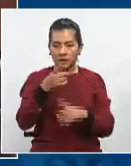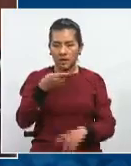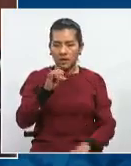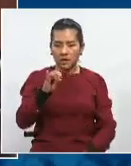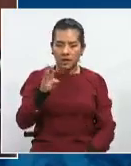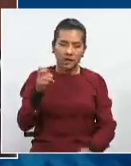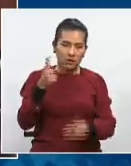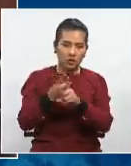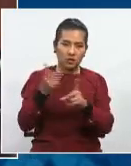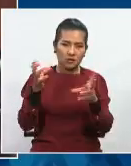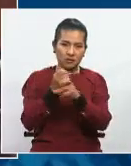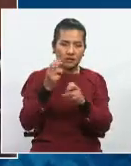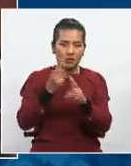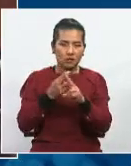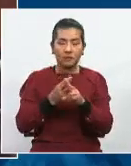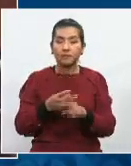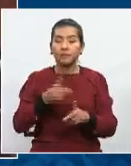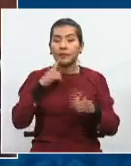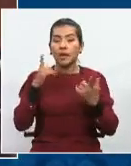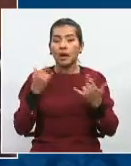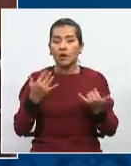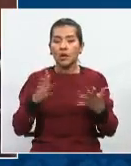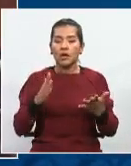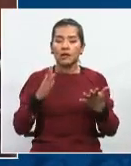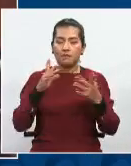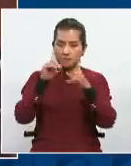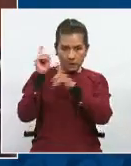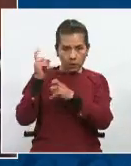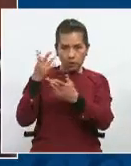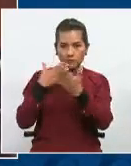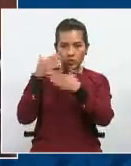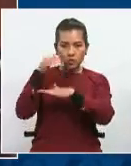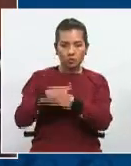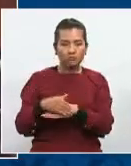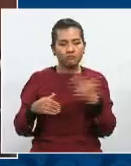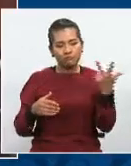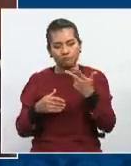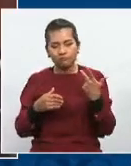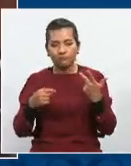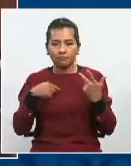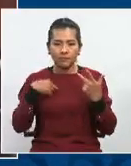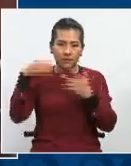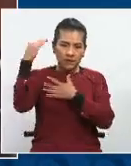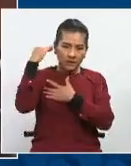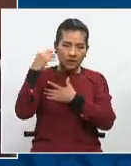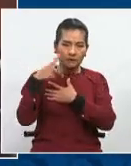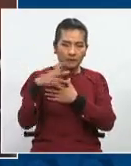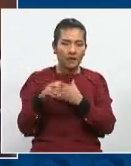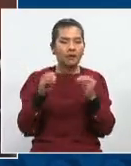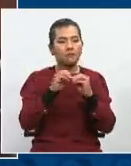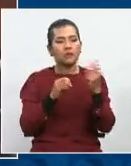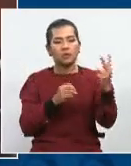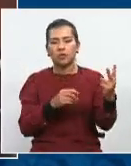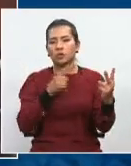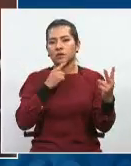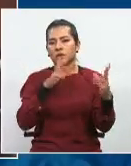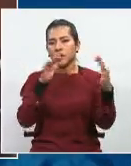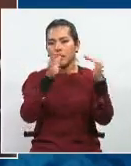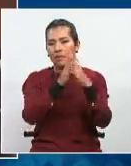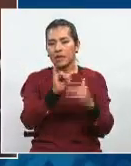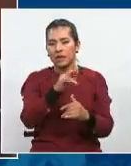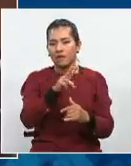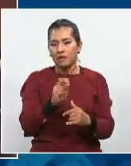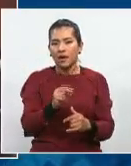sigla. Viceministro, ¿cómo está? Buenas noches. Iván, Camila, desde la Ciudad de La Paz. Quien le habla, Pedro García, desde Santa Cruz. Buenas